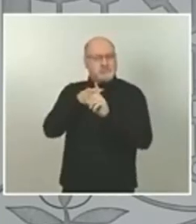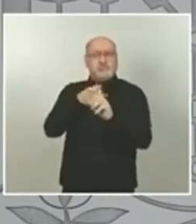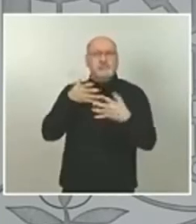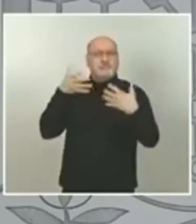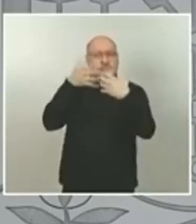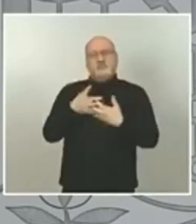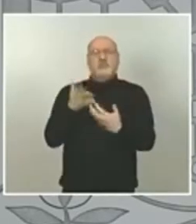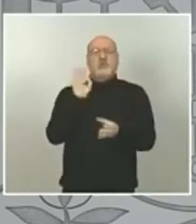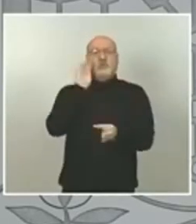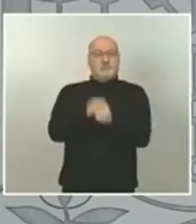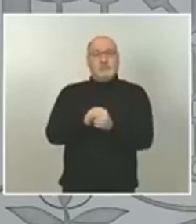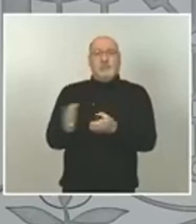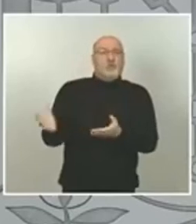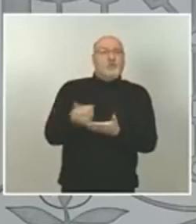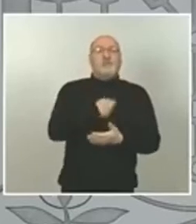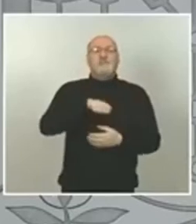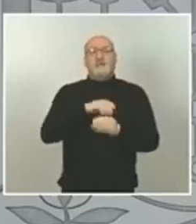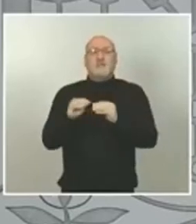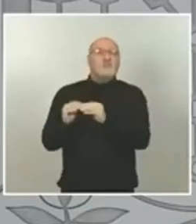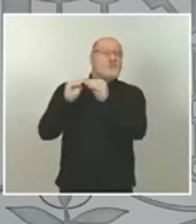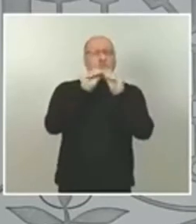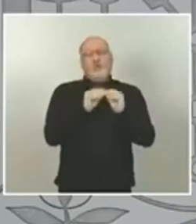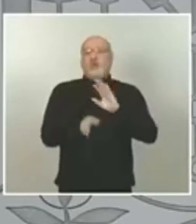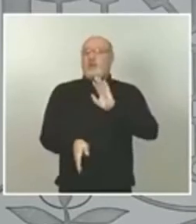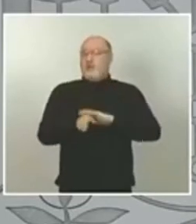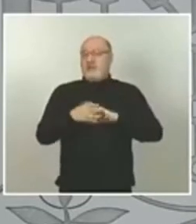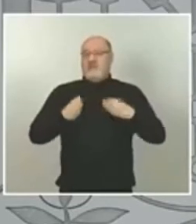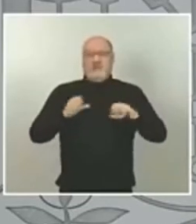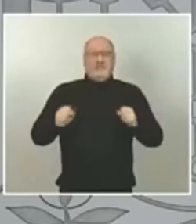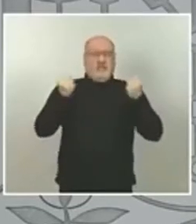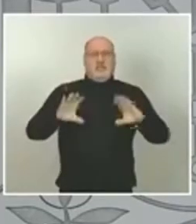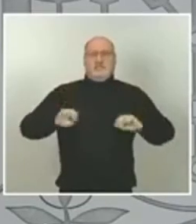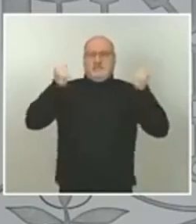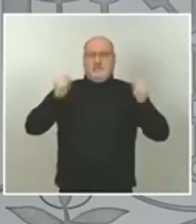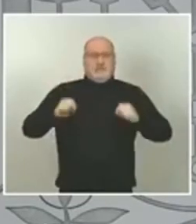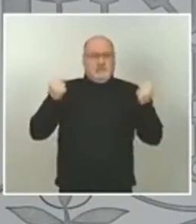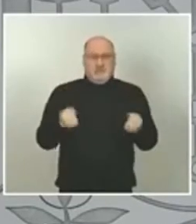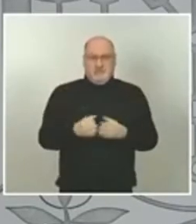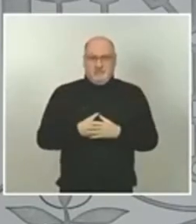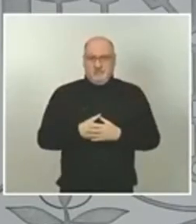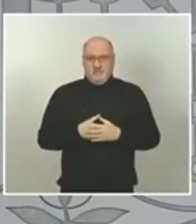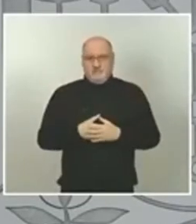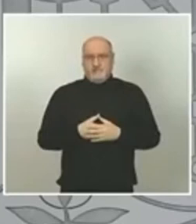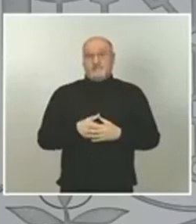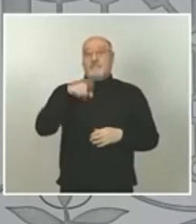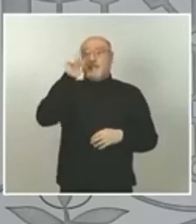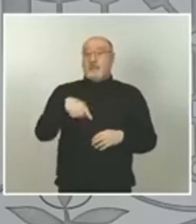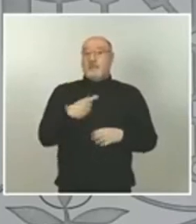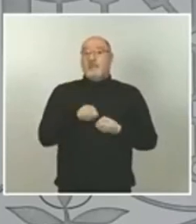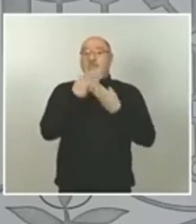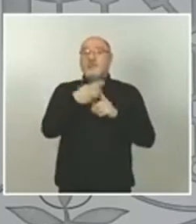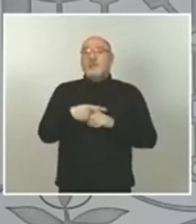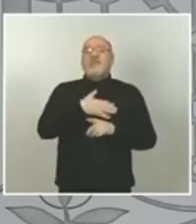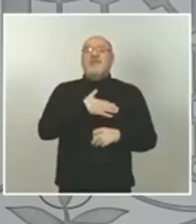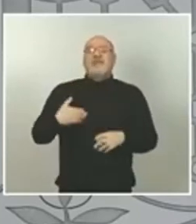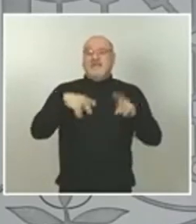territorio español que nos permita seguir salvando vidas. También quiero compartir el tema de las variantes,